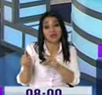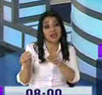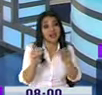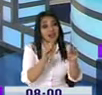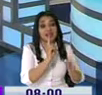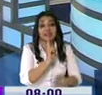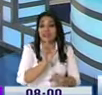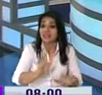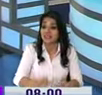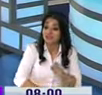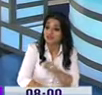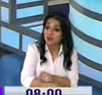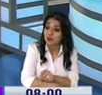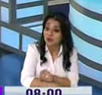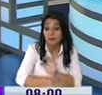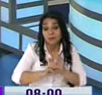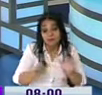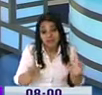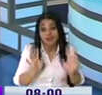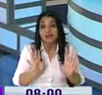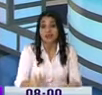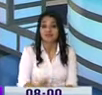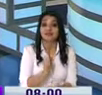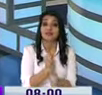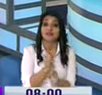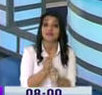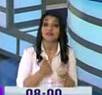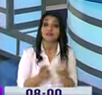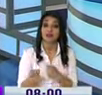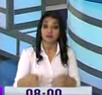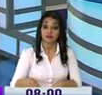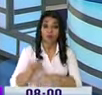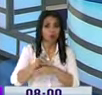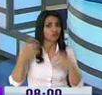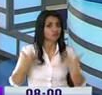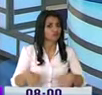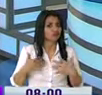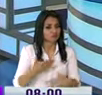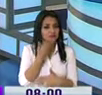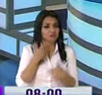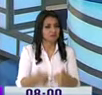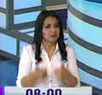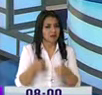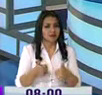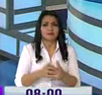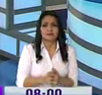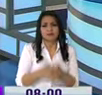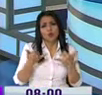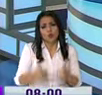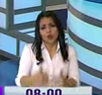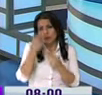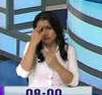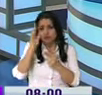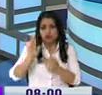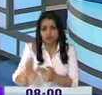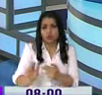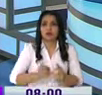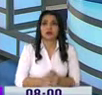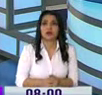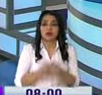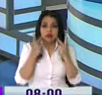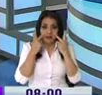Dime si diretes. Sin embargo, la labor que va a realizar la selección ecuatoriana sin duda va a ser la mejor. Va a jugar por el honor. Hoy juegan, miren los